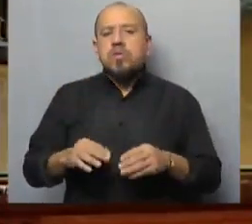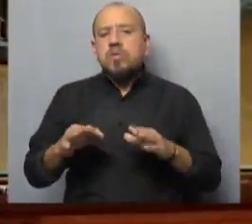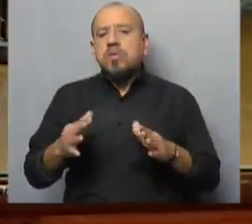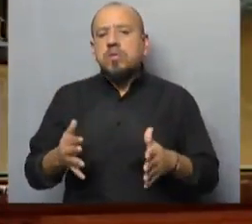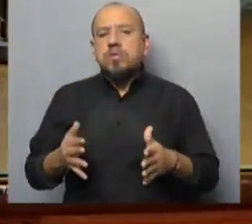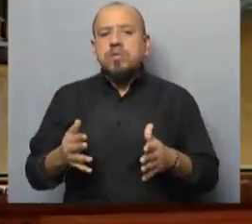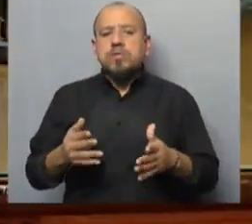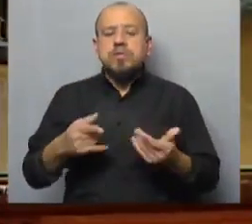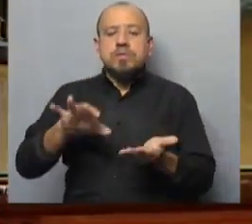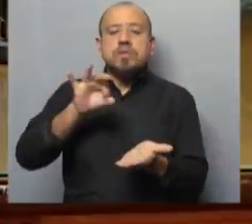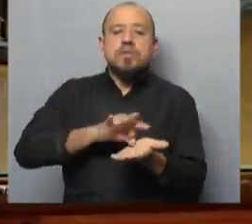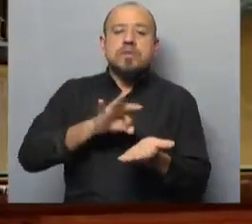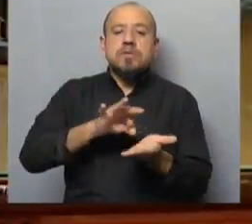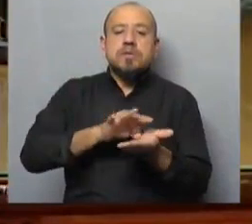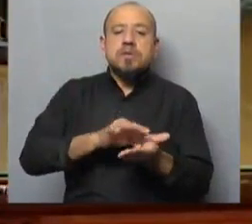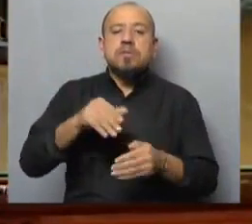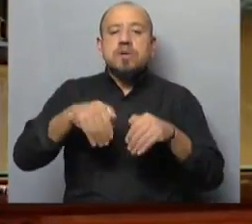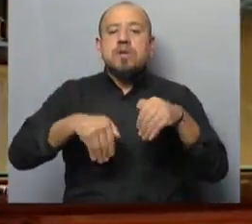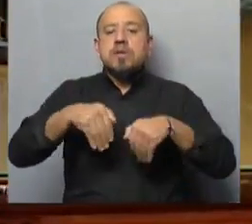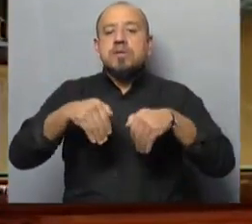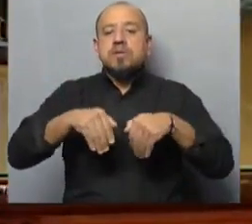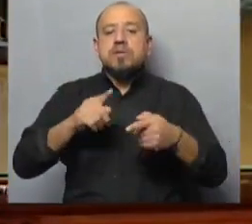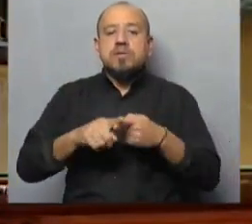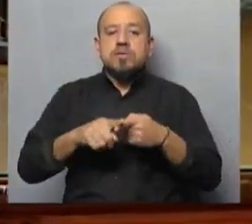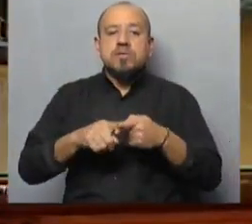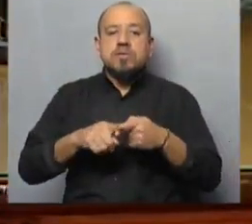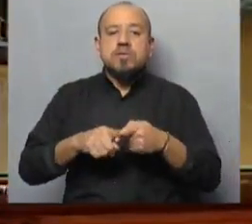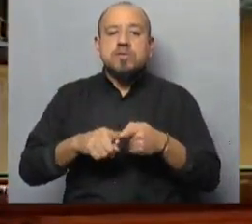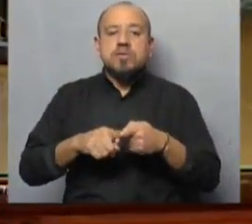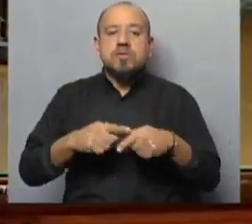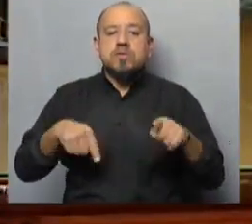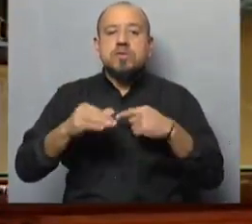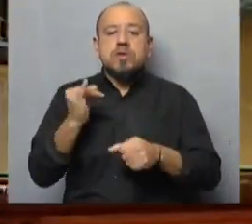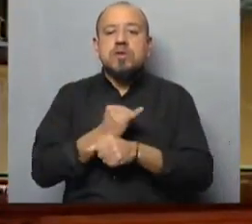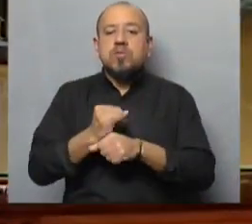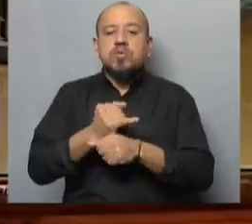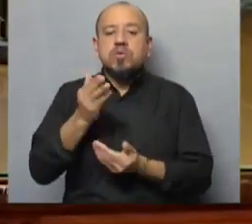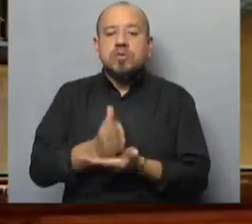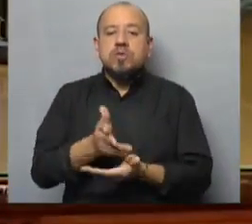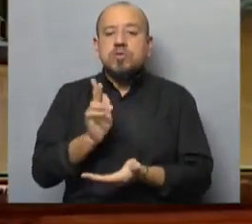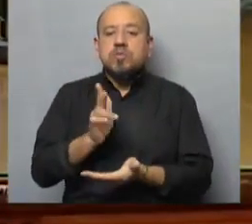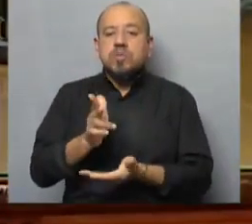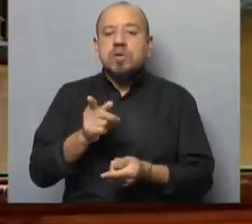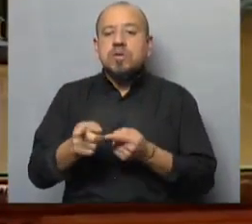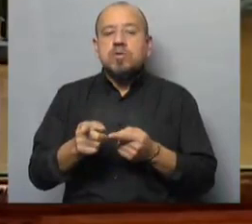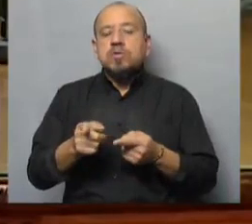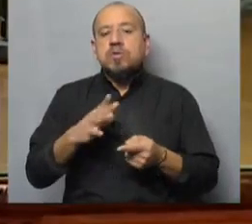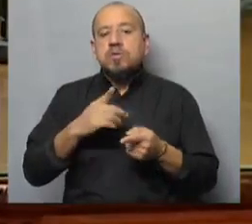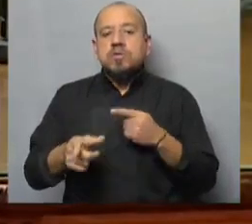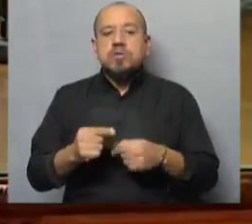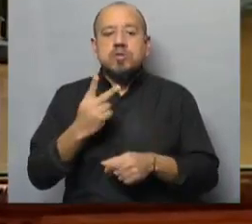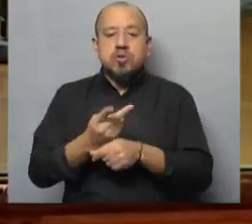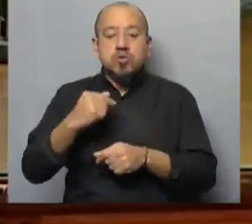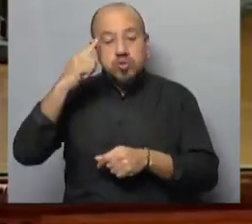el sistema de elección de él con los integrantes del consejo directivo de la institución de los derechos humanos en ese sentido vamos a tener a dos